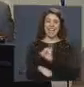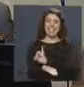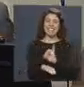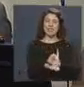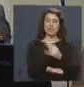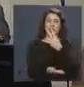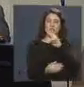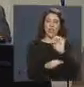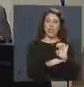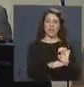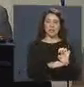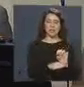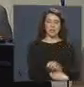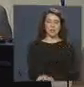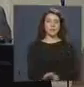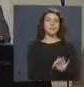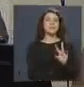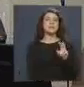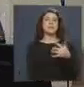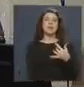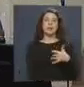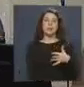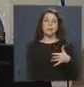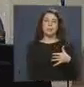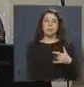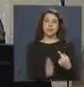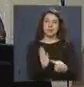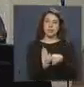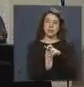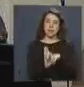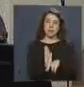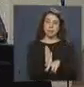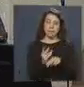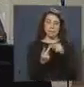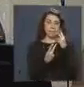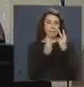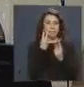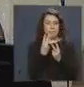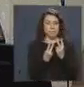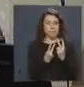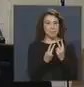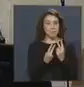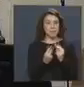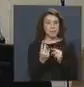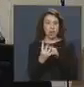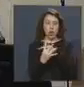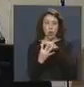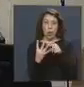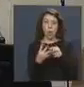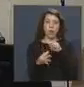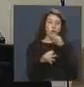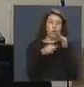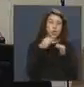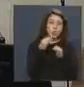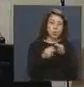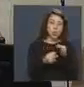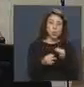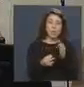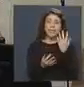Estado. Lo importante, creo yo, en este proyecto es ver si esas cuatro sugerencias